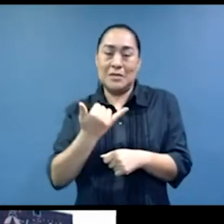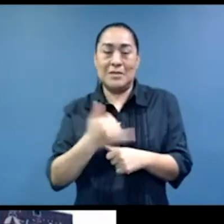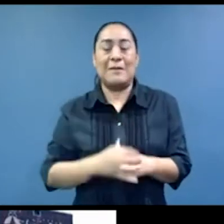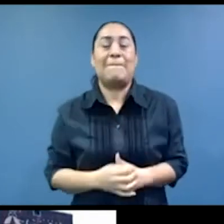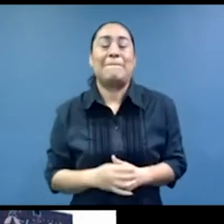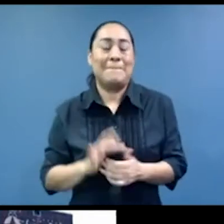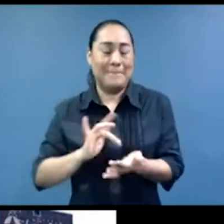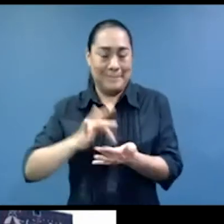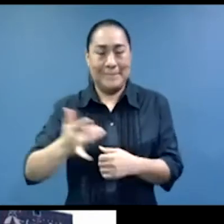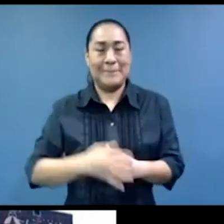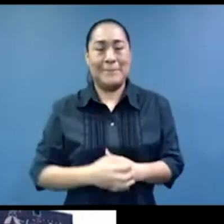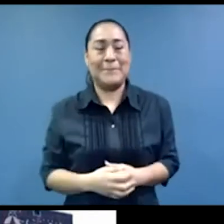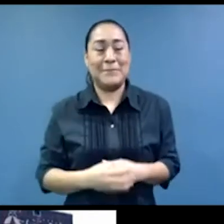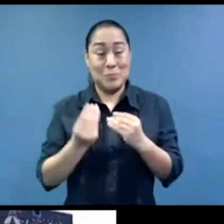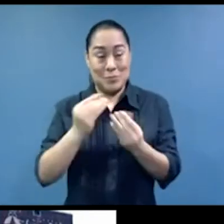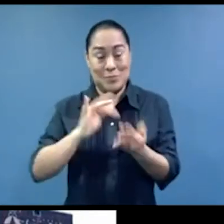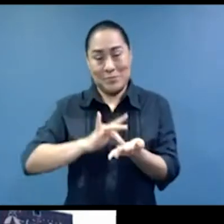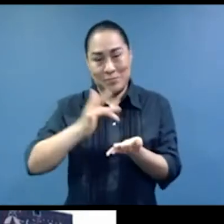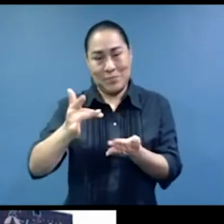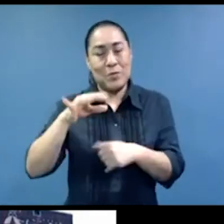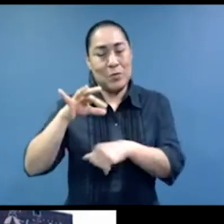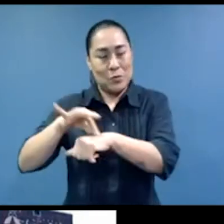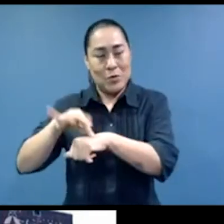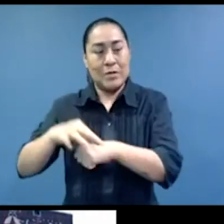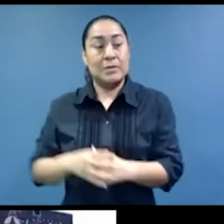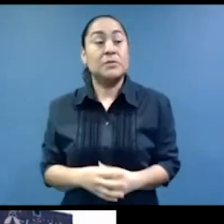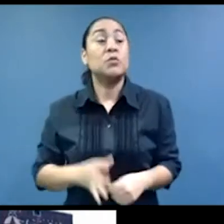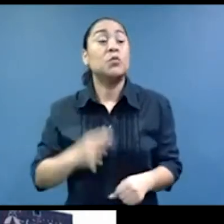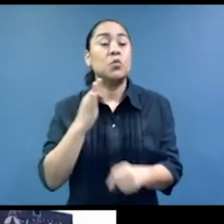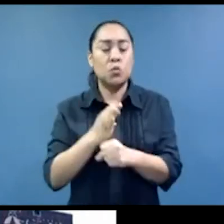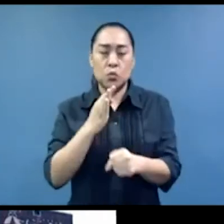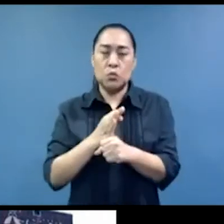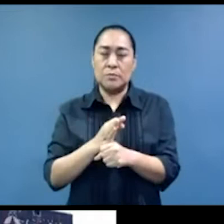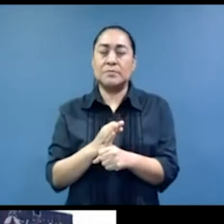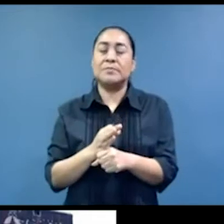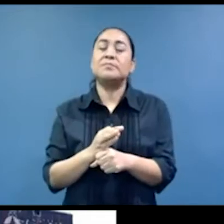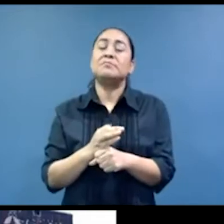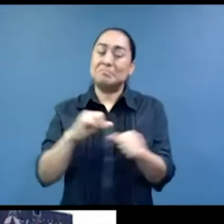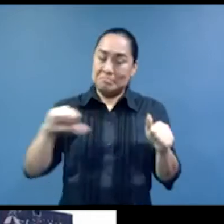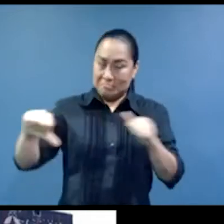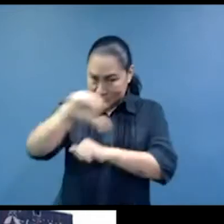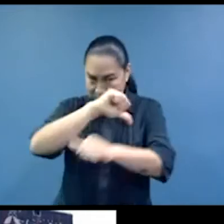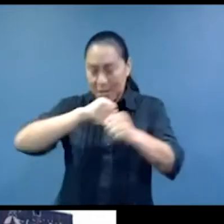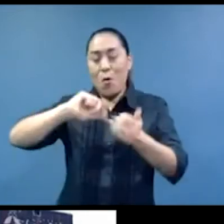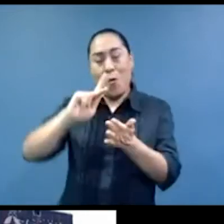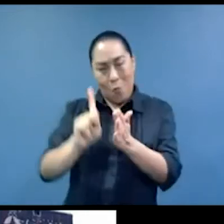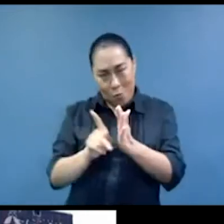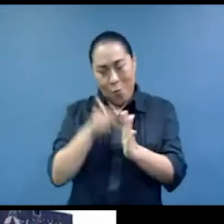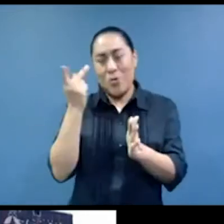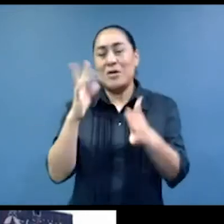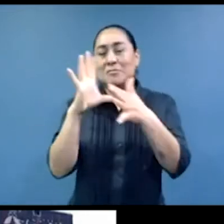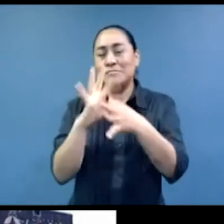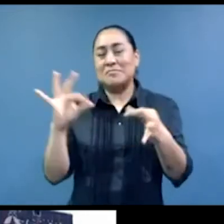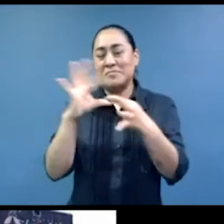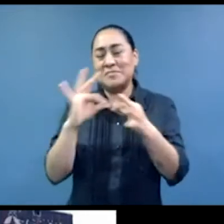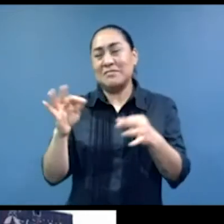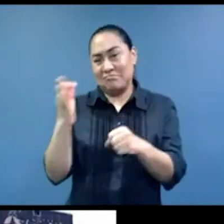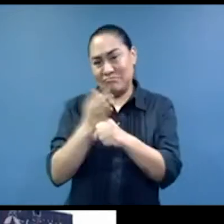Gracias. Muchas gracias, doctora. Y sí, ahorita, en la siguiente ronda, claro que regresaremos a varios de los temas que nos